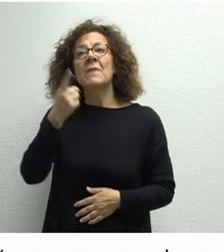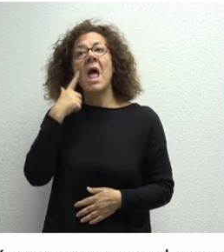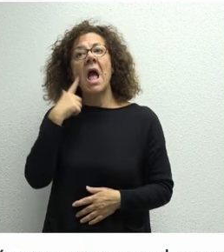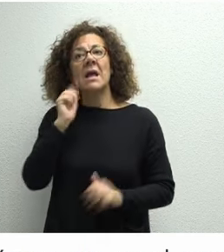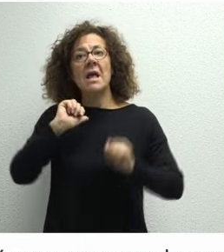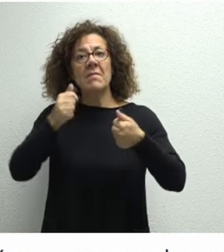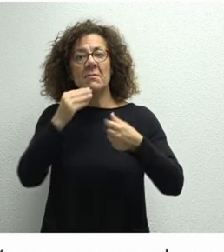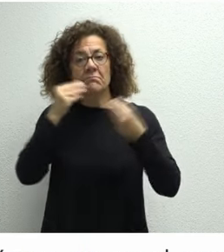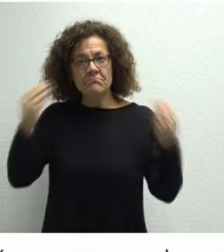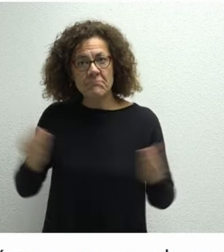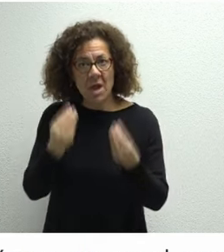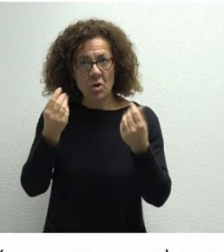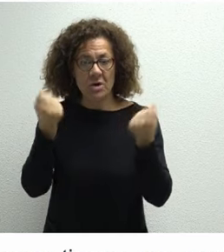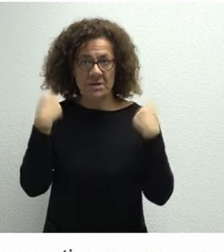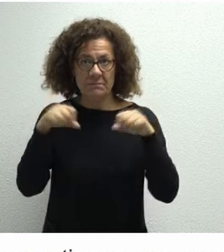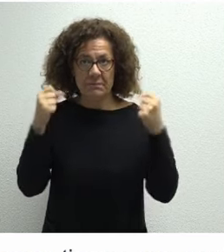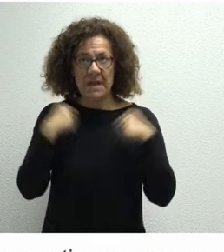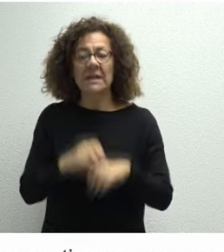mejores